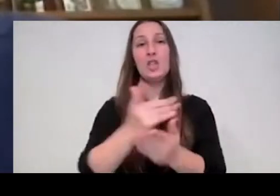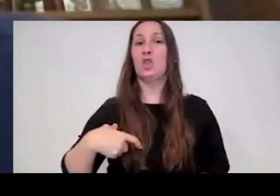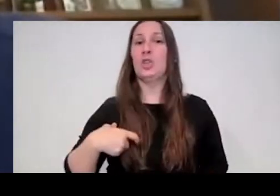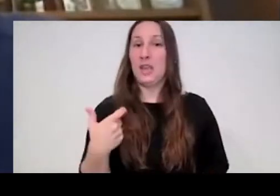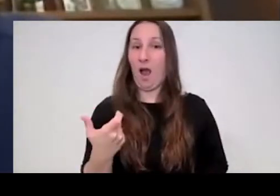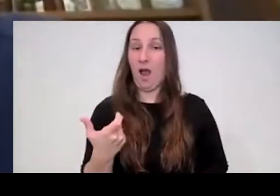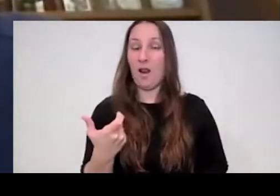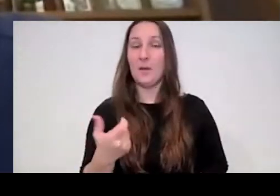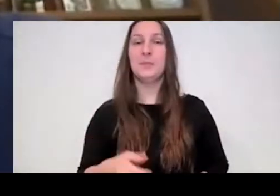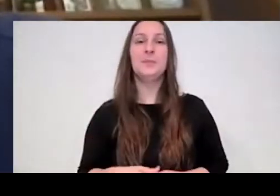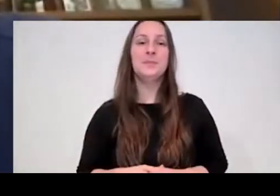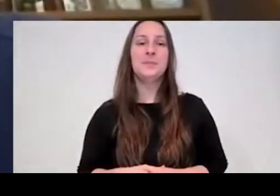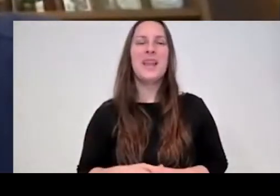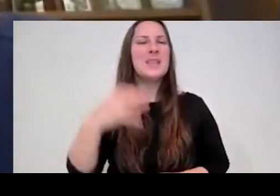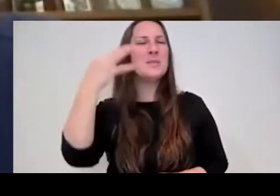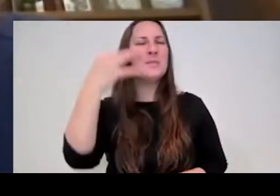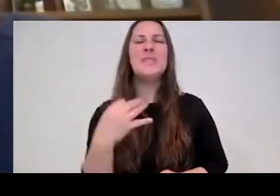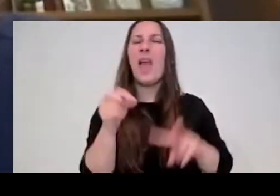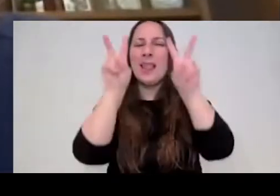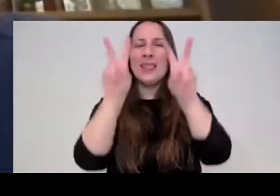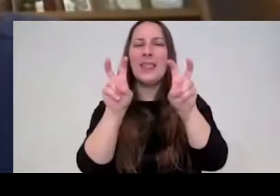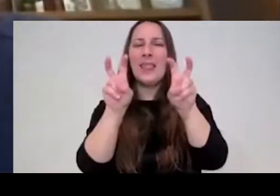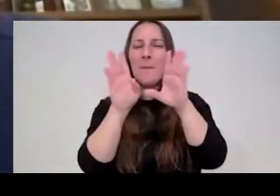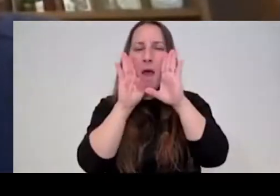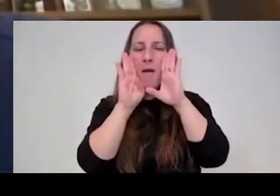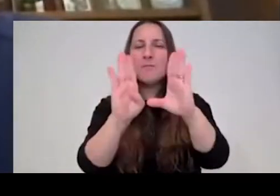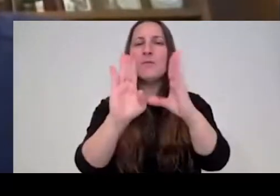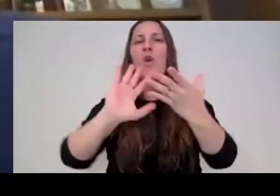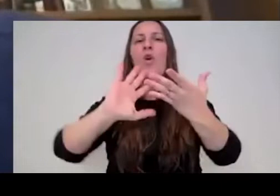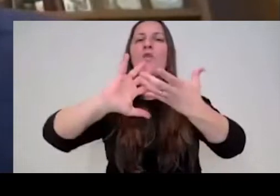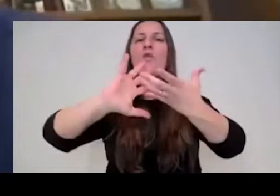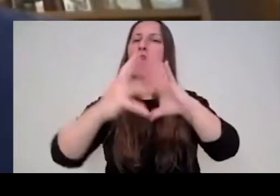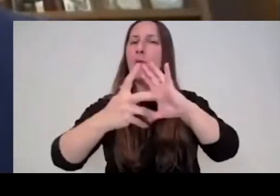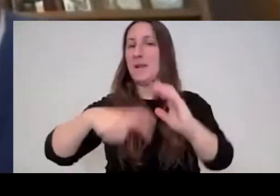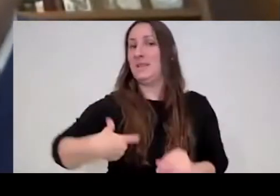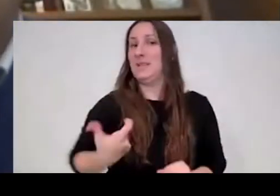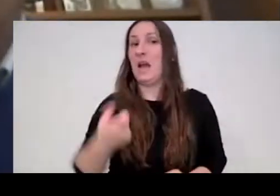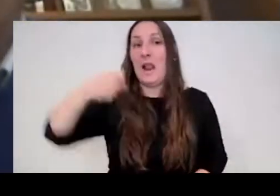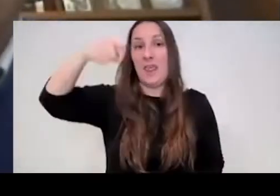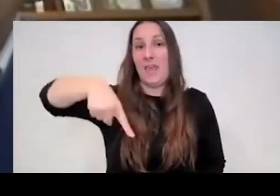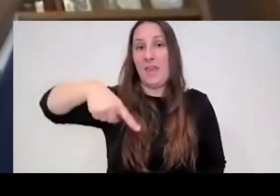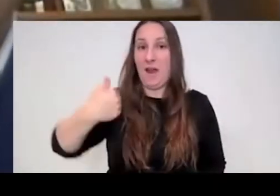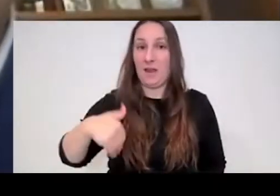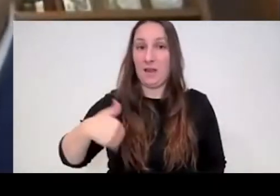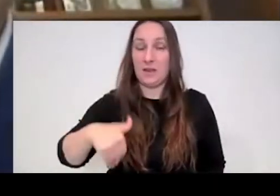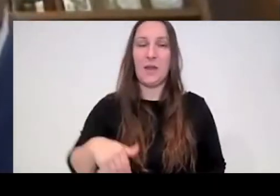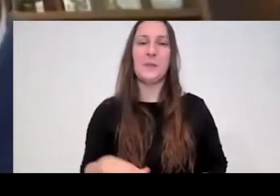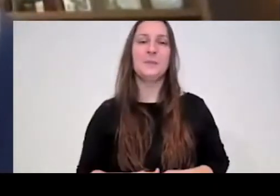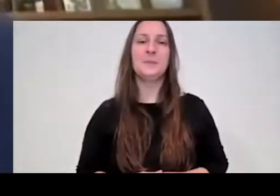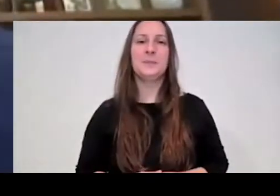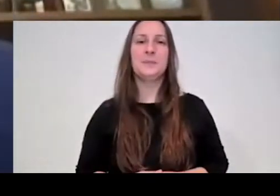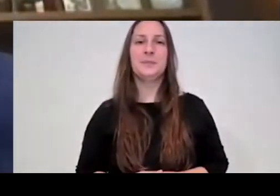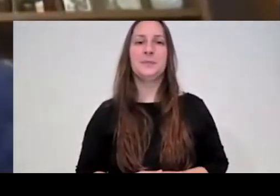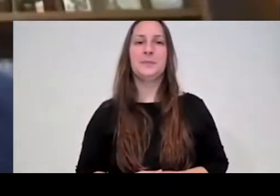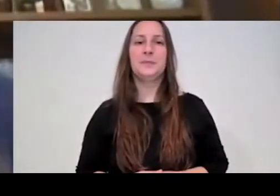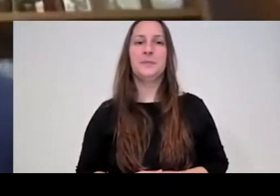y específicamente en el modelo sindical argentino, en línea con